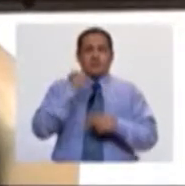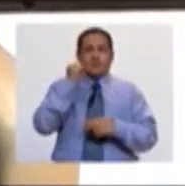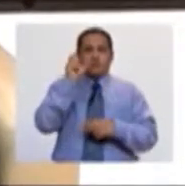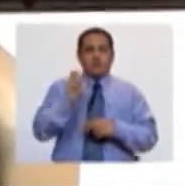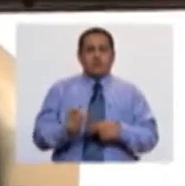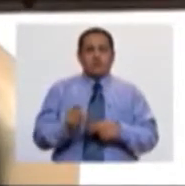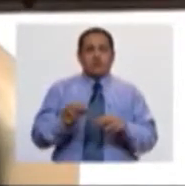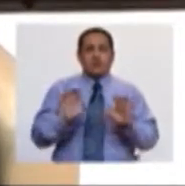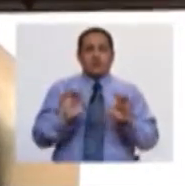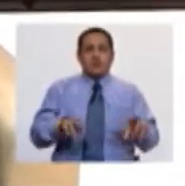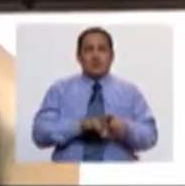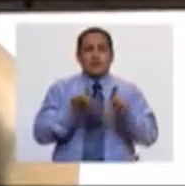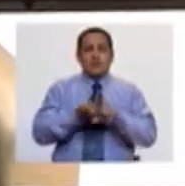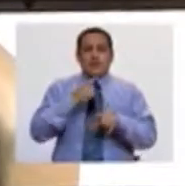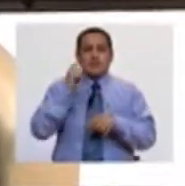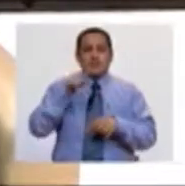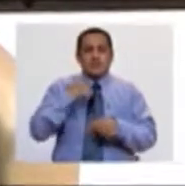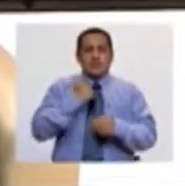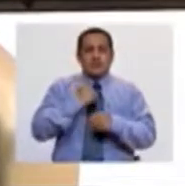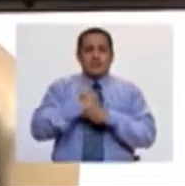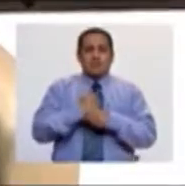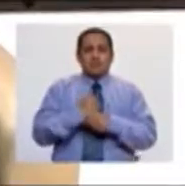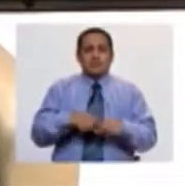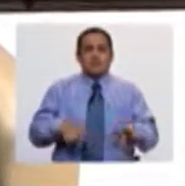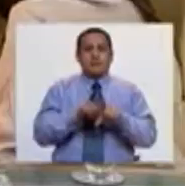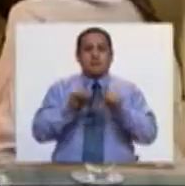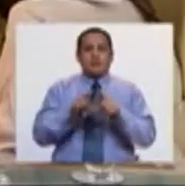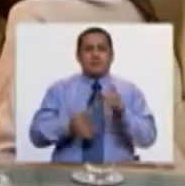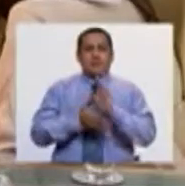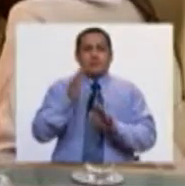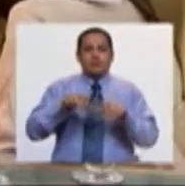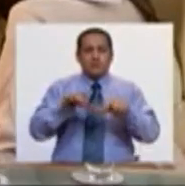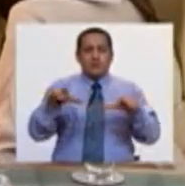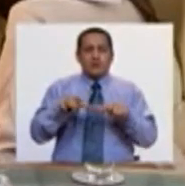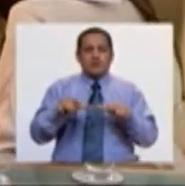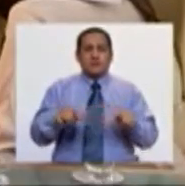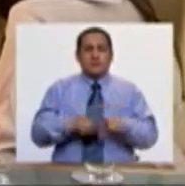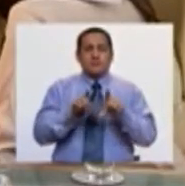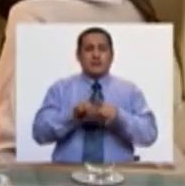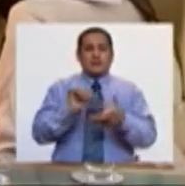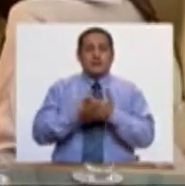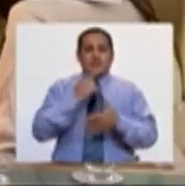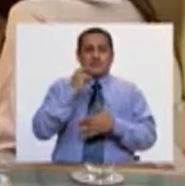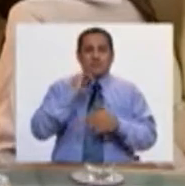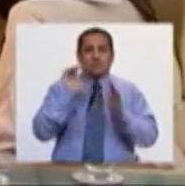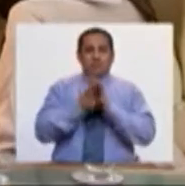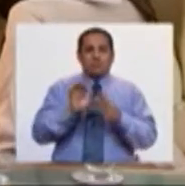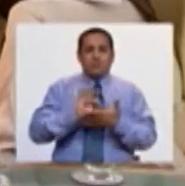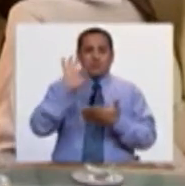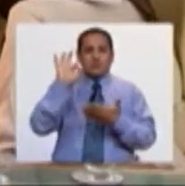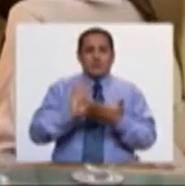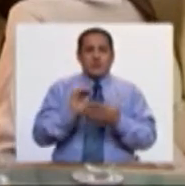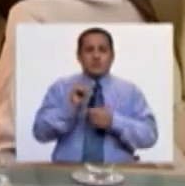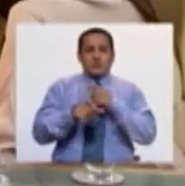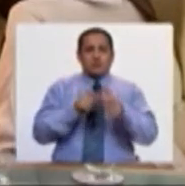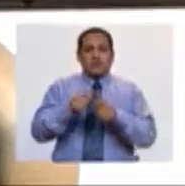derechos de las personas, como también la necesidad operativa, hay que ir a un sistema mixto, donde combinemos un pequeño porcentaje